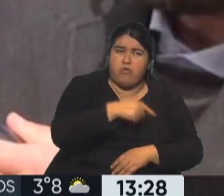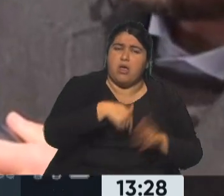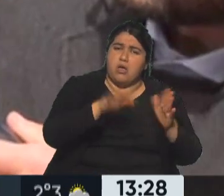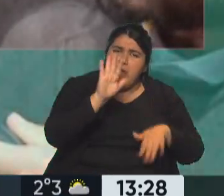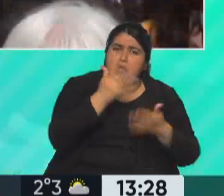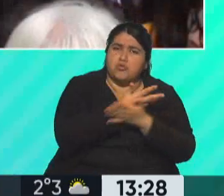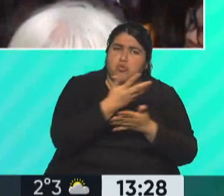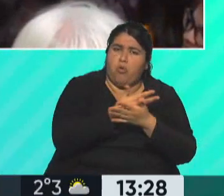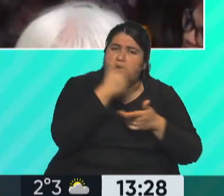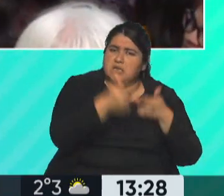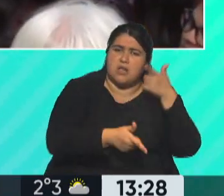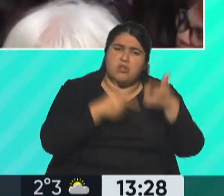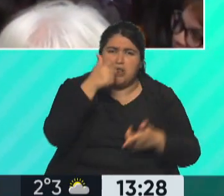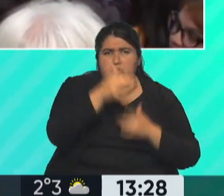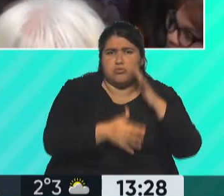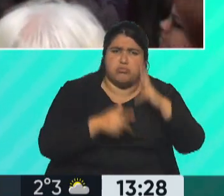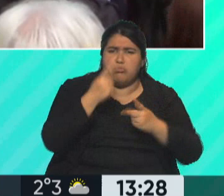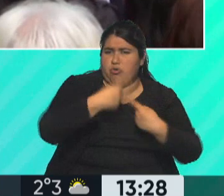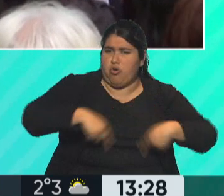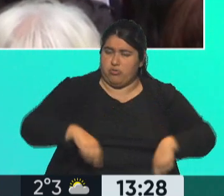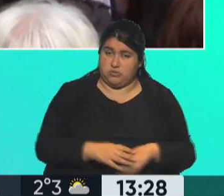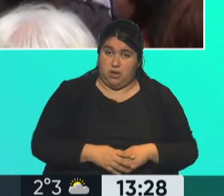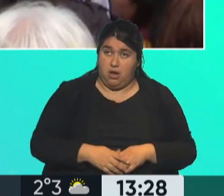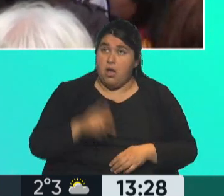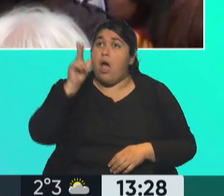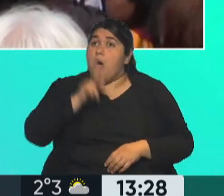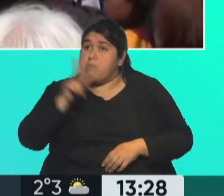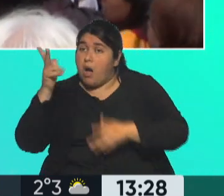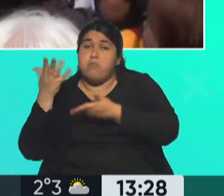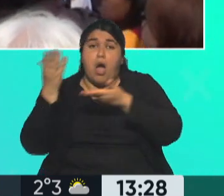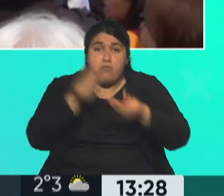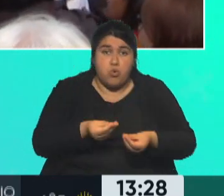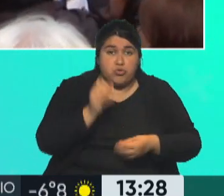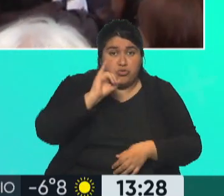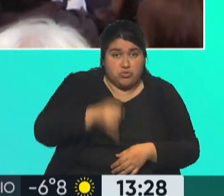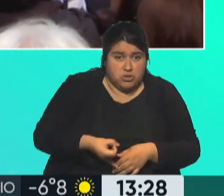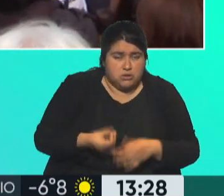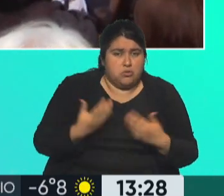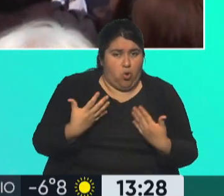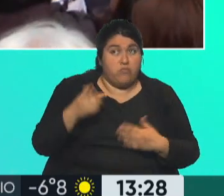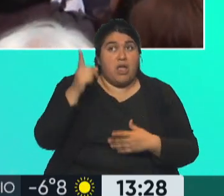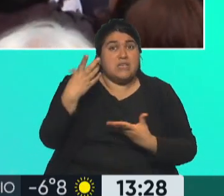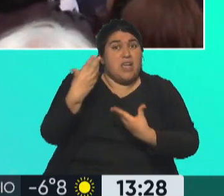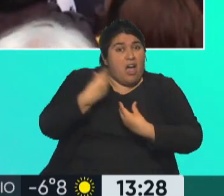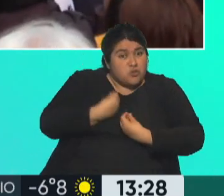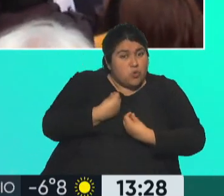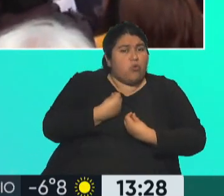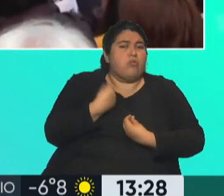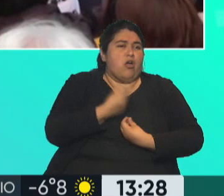hay por un lado lo del apoyo al Papa y por otro lado esa ayuda que le